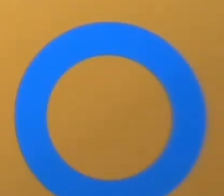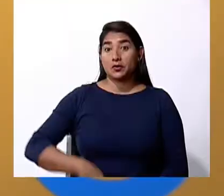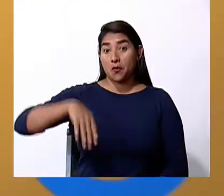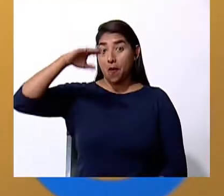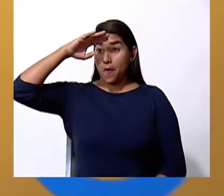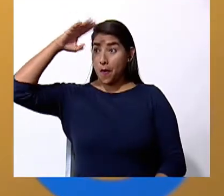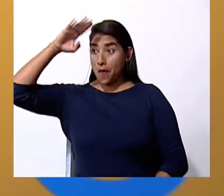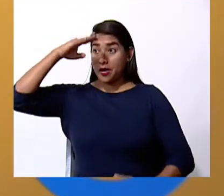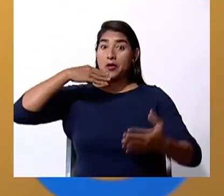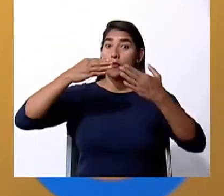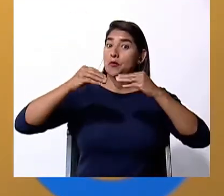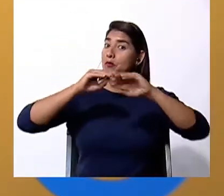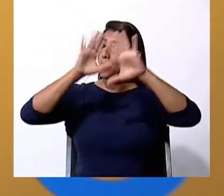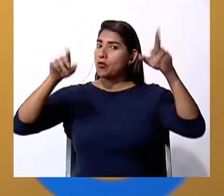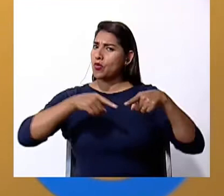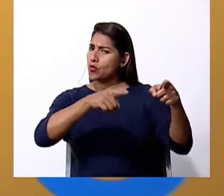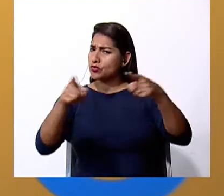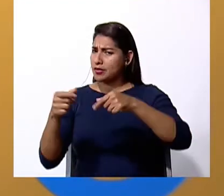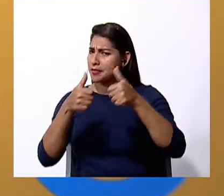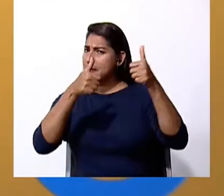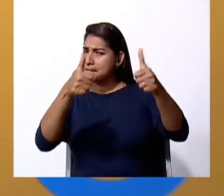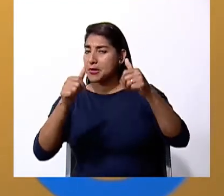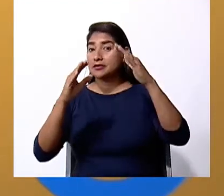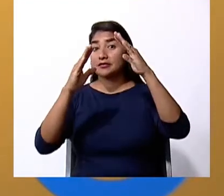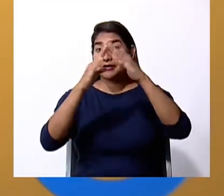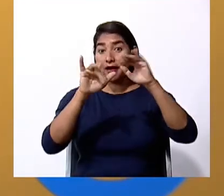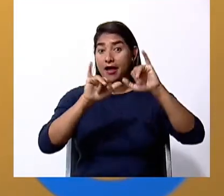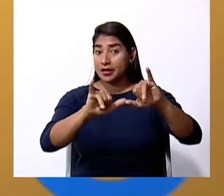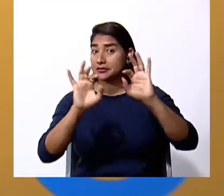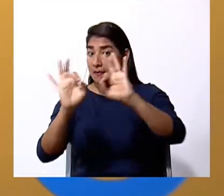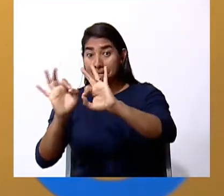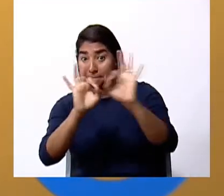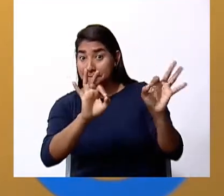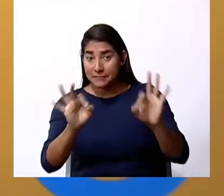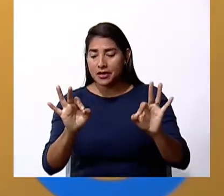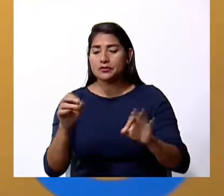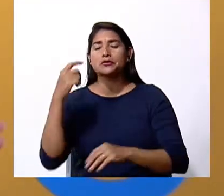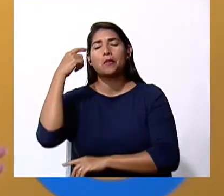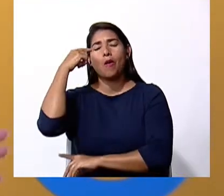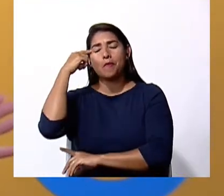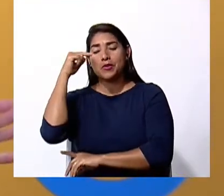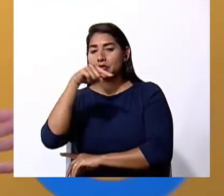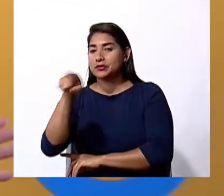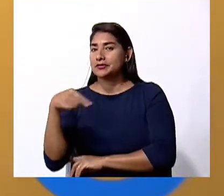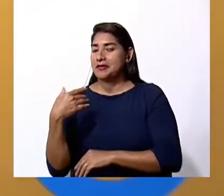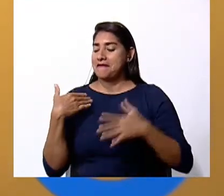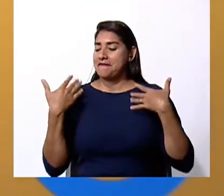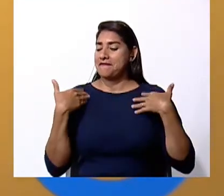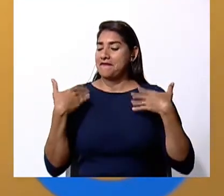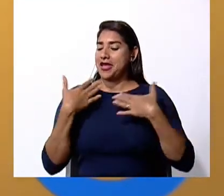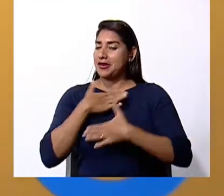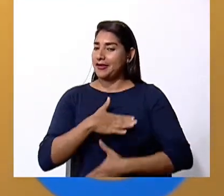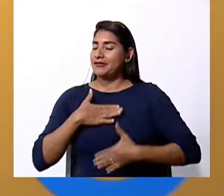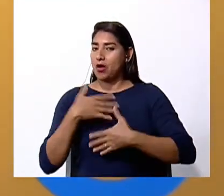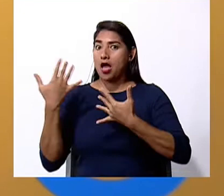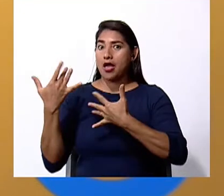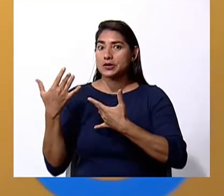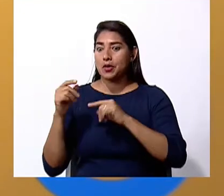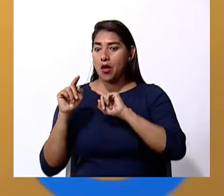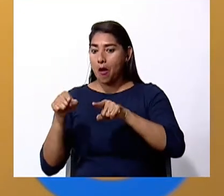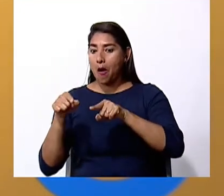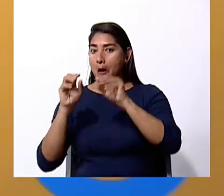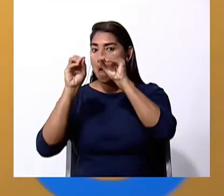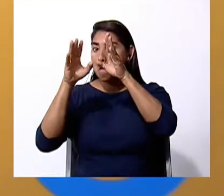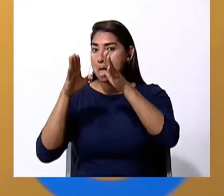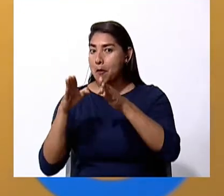Hola, hola, buenos días. ¿Cómo amanecieron? ¿Cómo están ustedes allá en casa? Me imagino que felices y contentos esperando a la